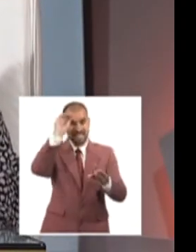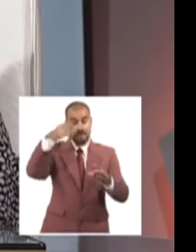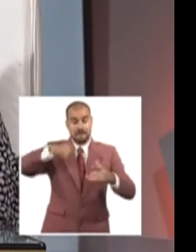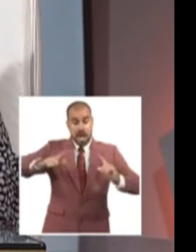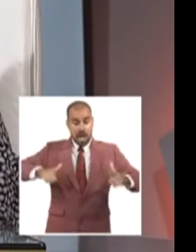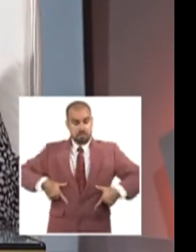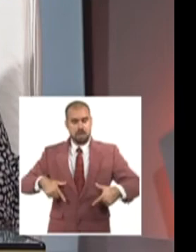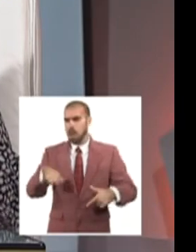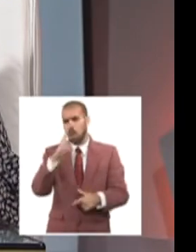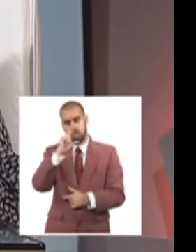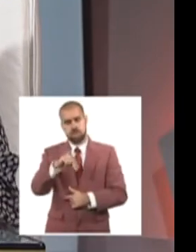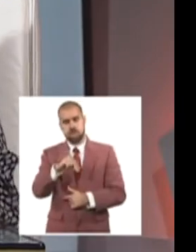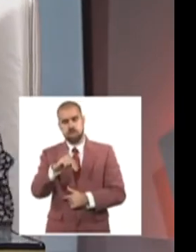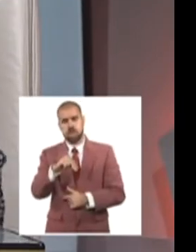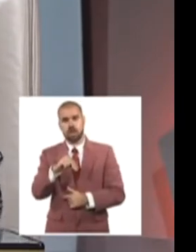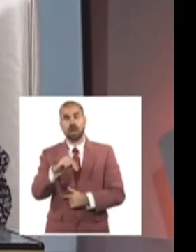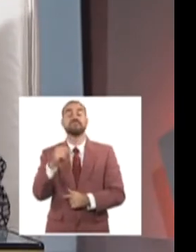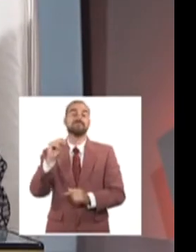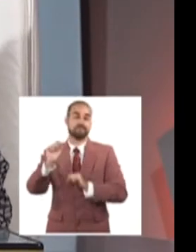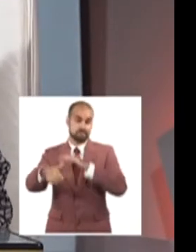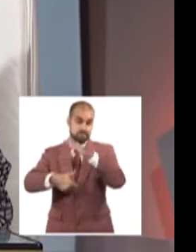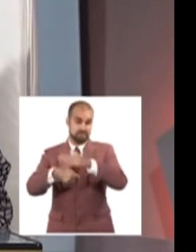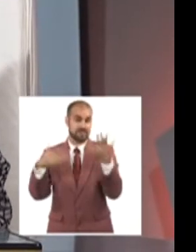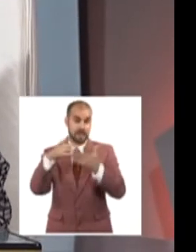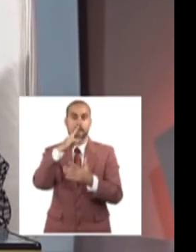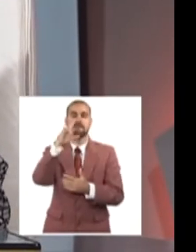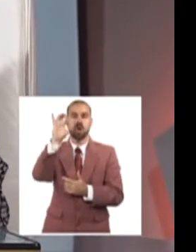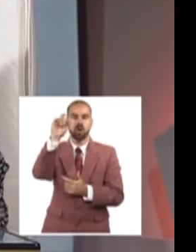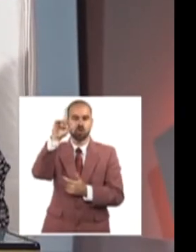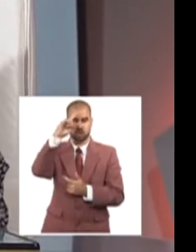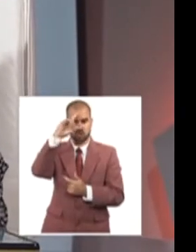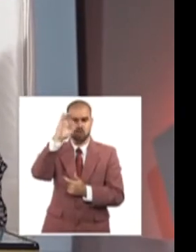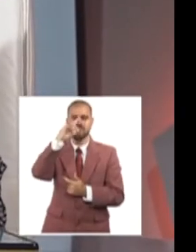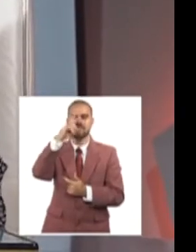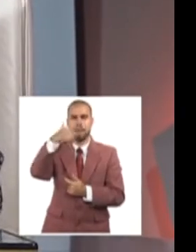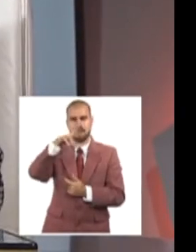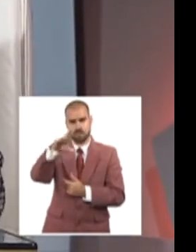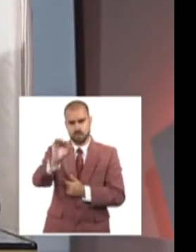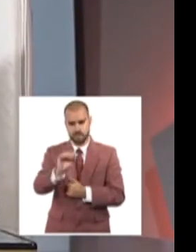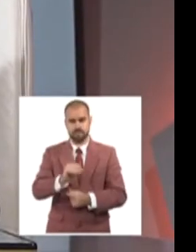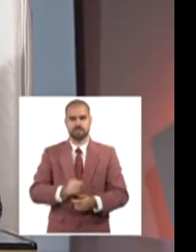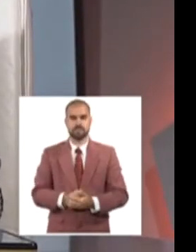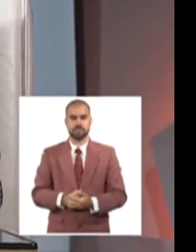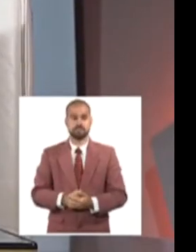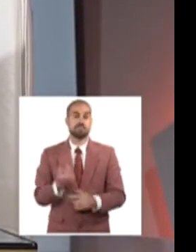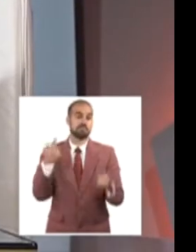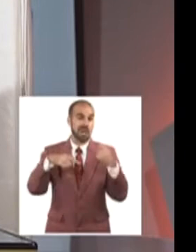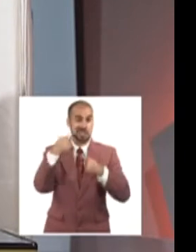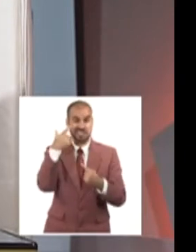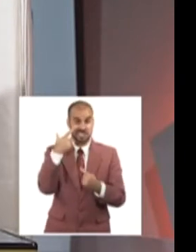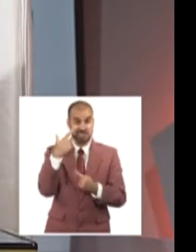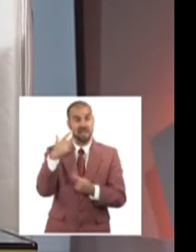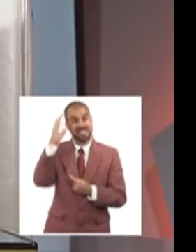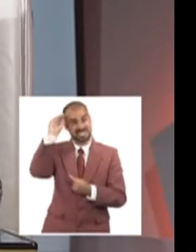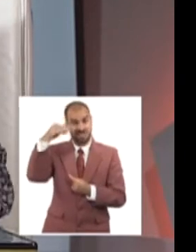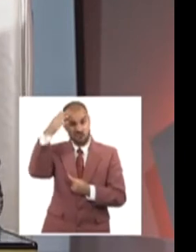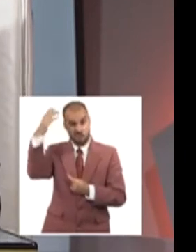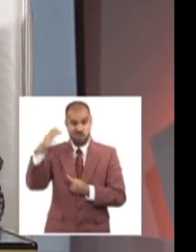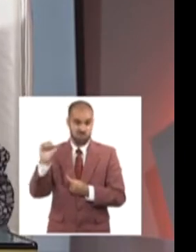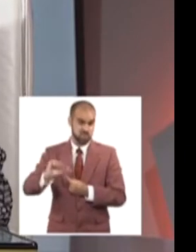de ella ir bolsonaro todo esto ha conllevado a un gobierno de derecha de ultraderecha